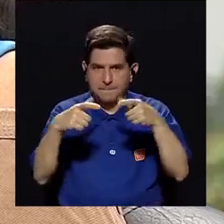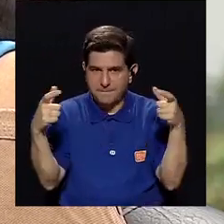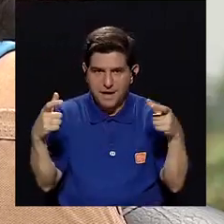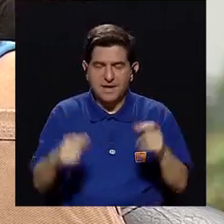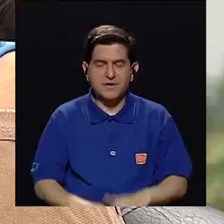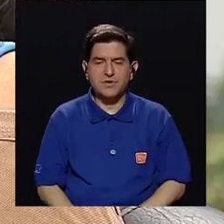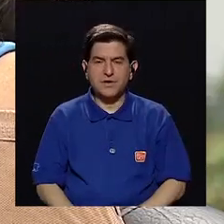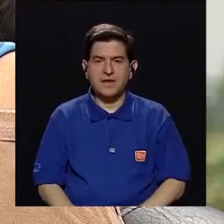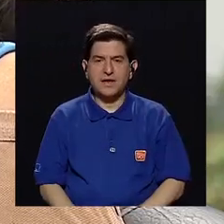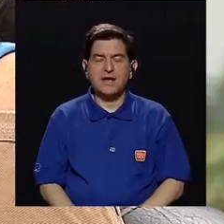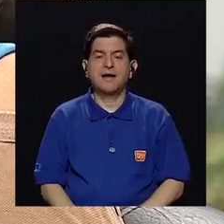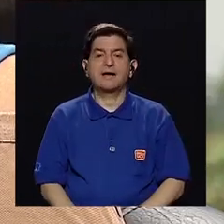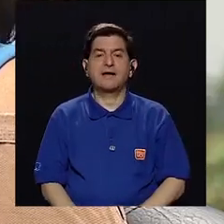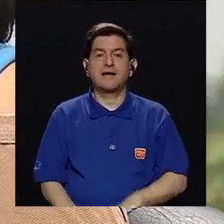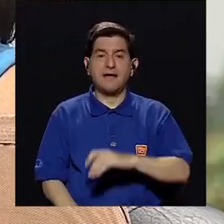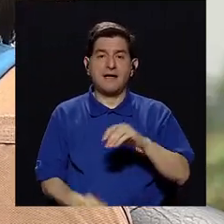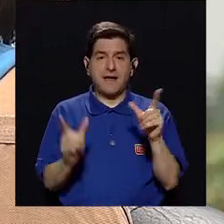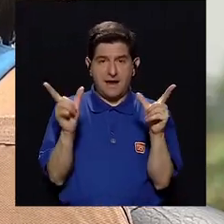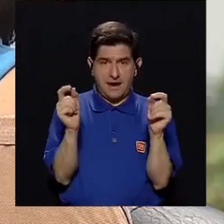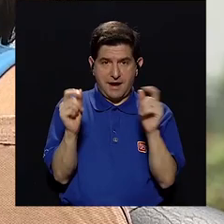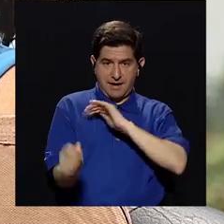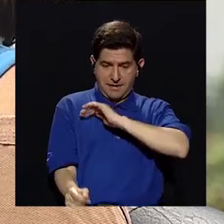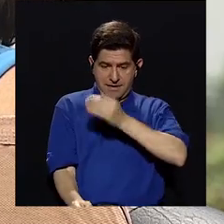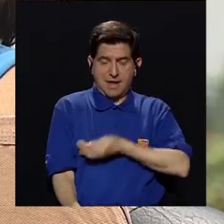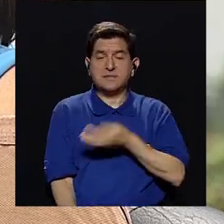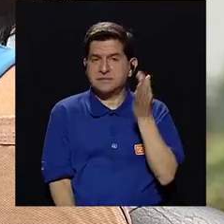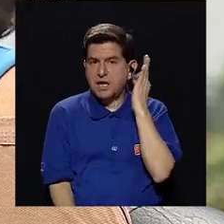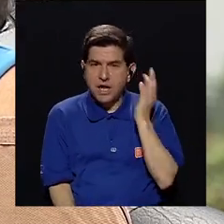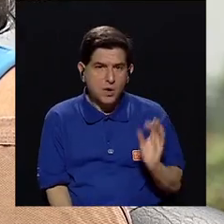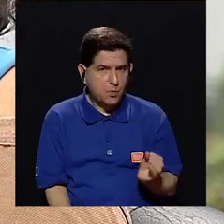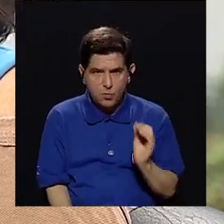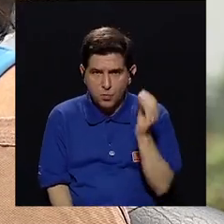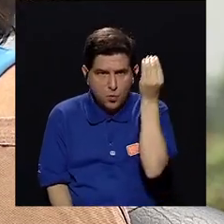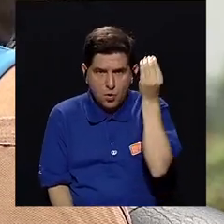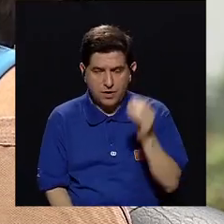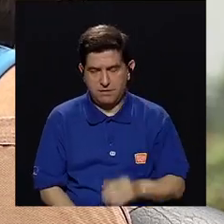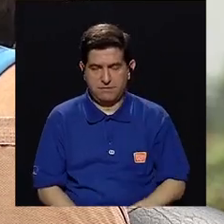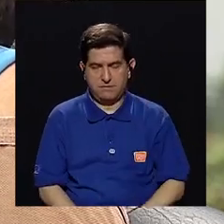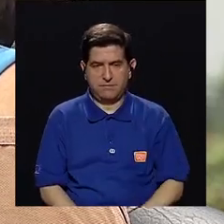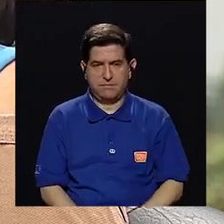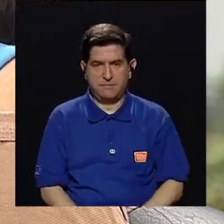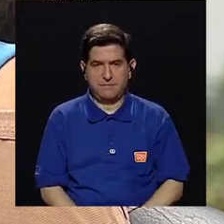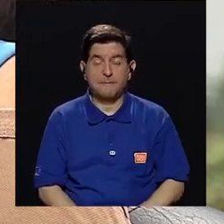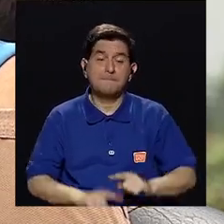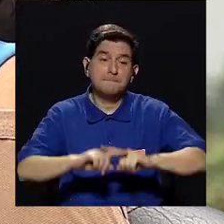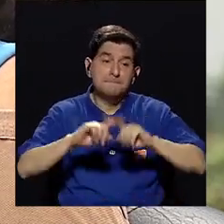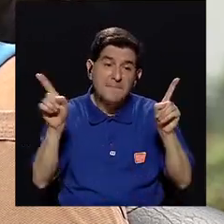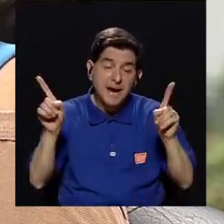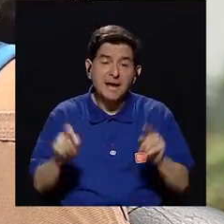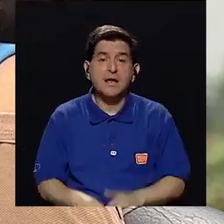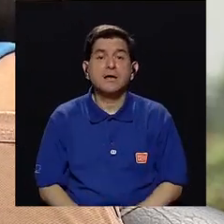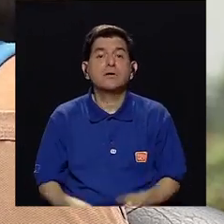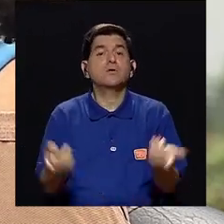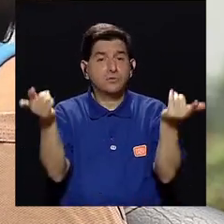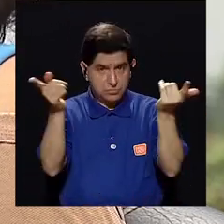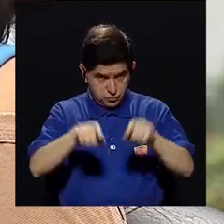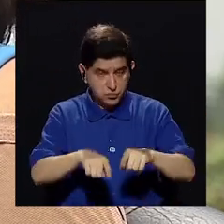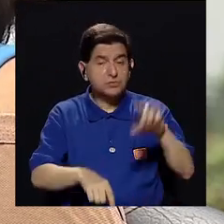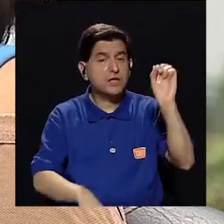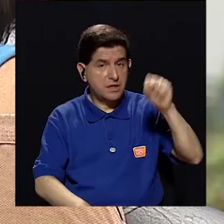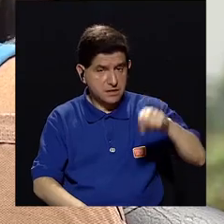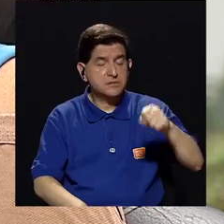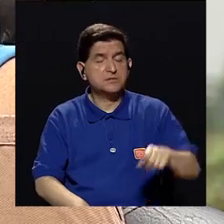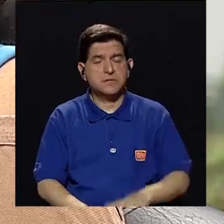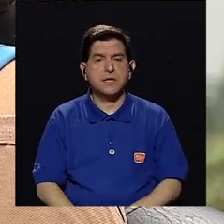que el cáncer de mama en mujeres tan jóvenes docentes pero si hay casos